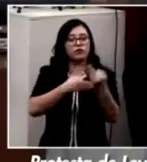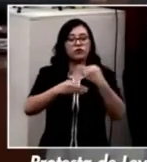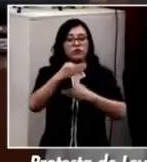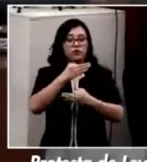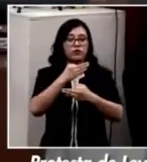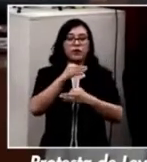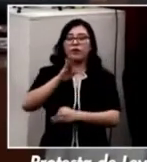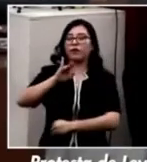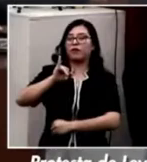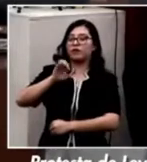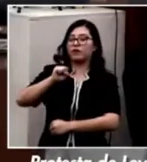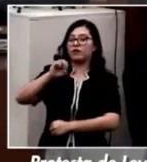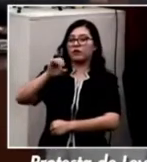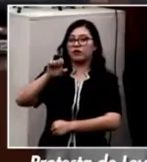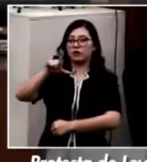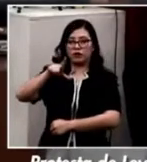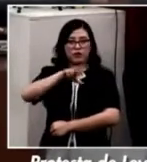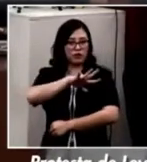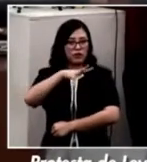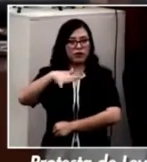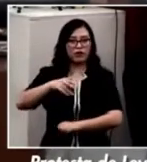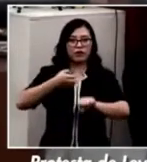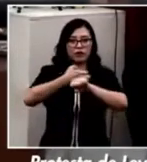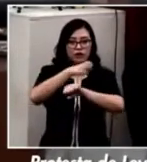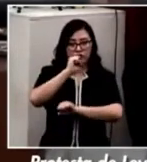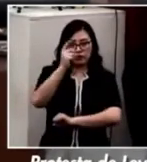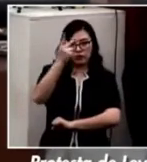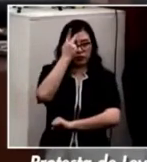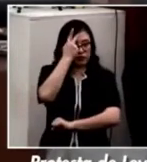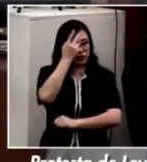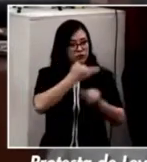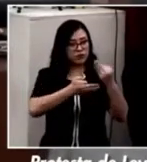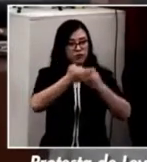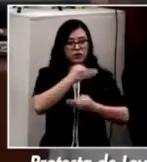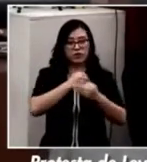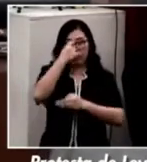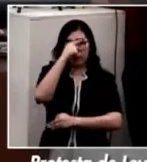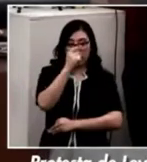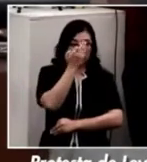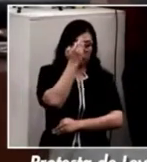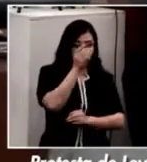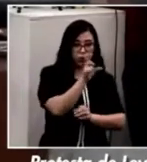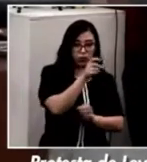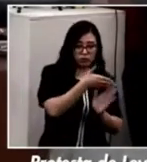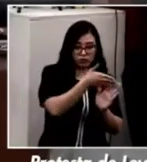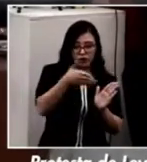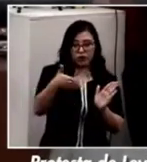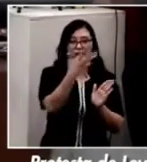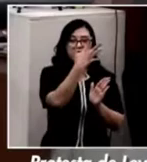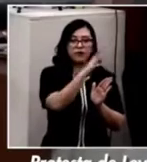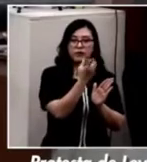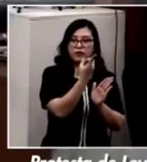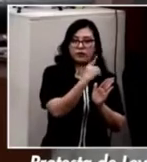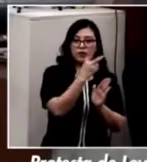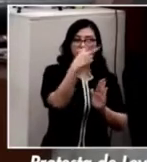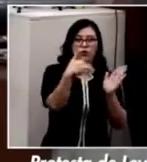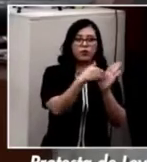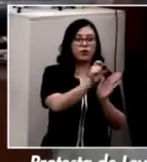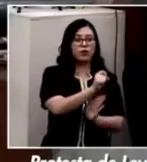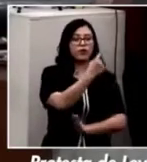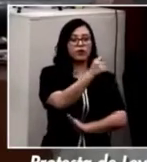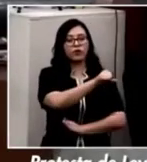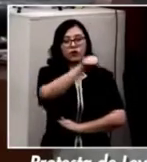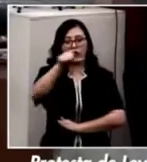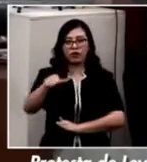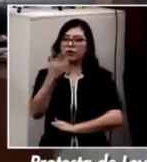responsabilidad que ello implica y mi obligación como abogado del Estado al día de hoy de poner todos